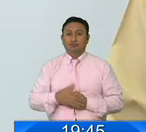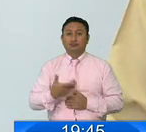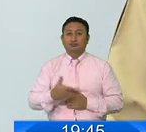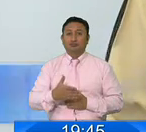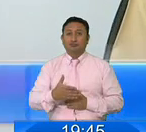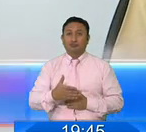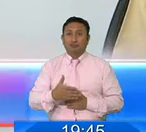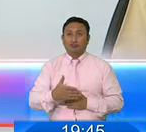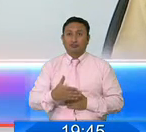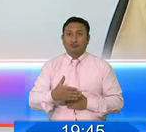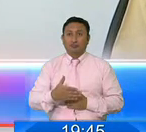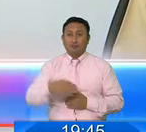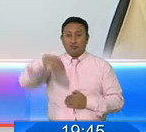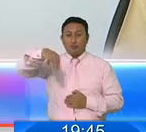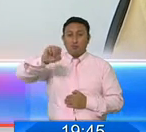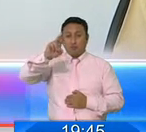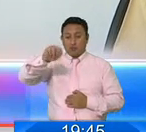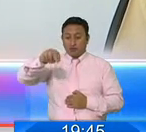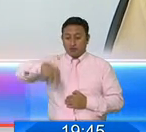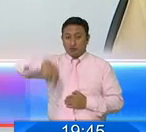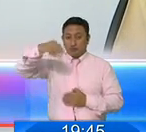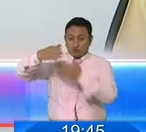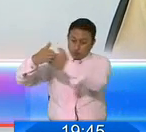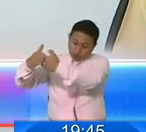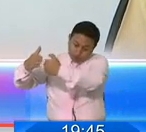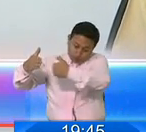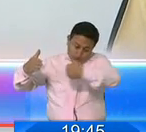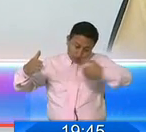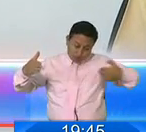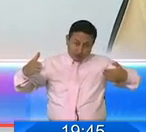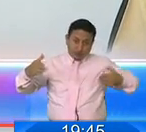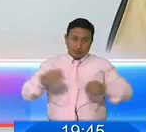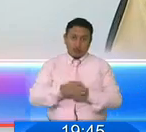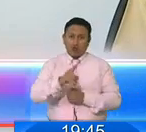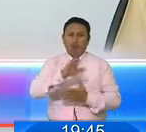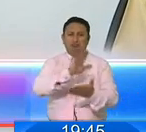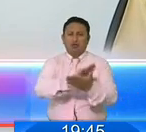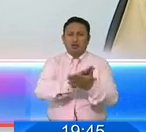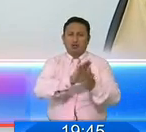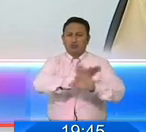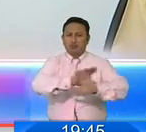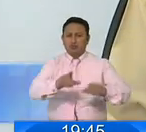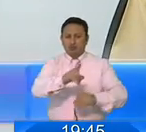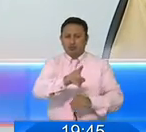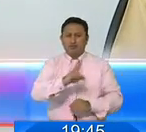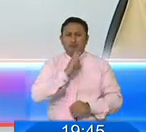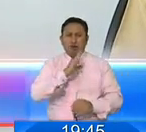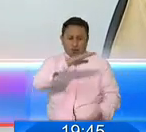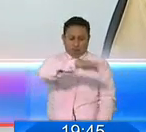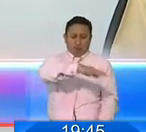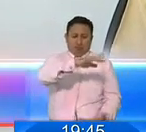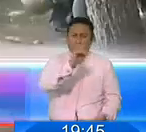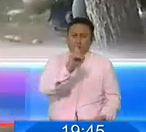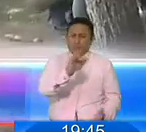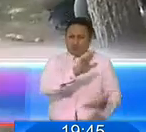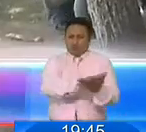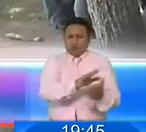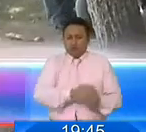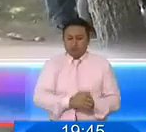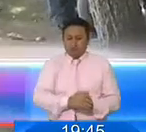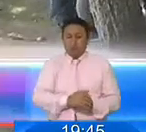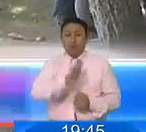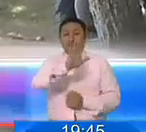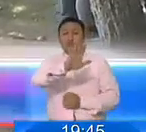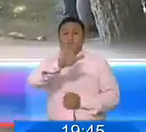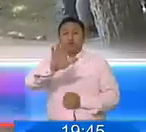barrios que están de la morán valverde hacia el norte no tienen por qué preocuparse y no es necesario que recojan agua cerca de